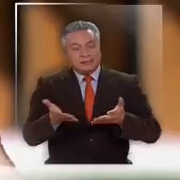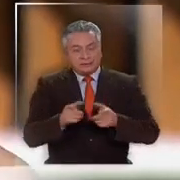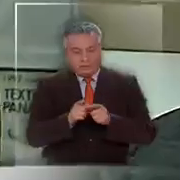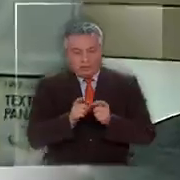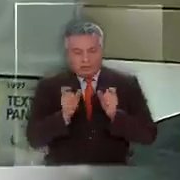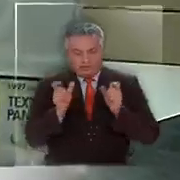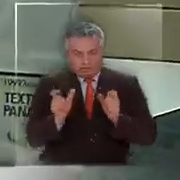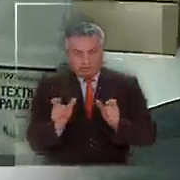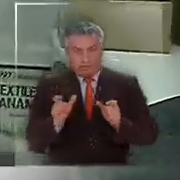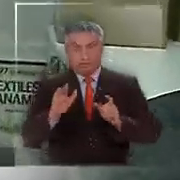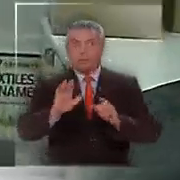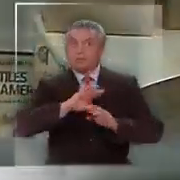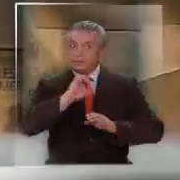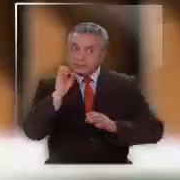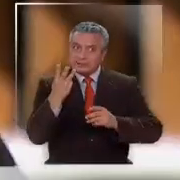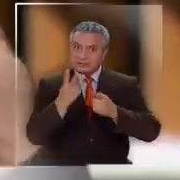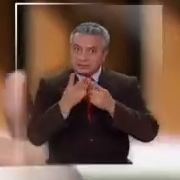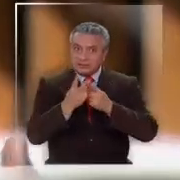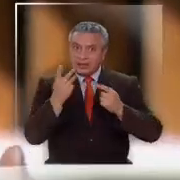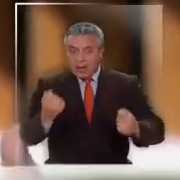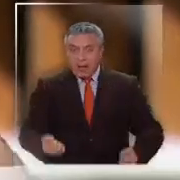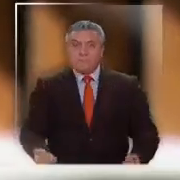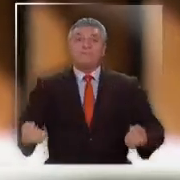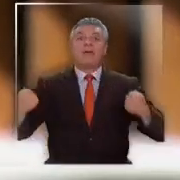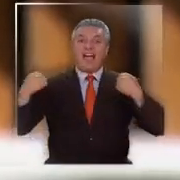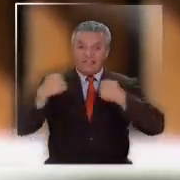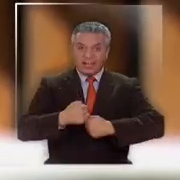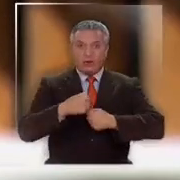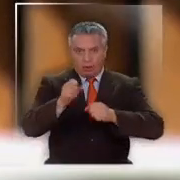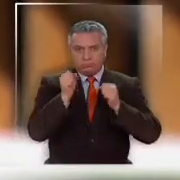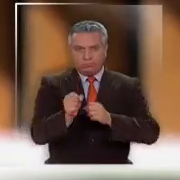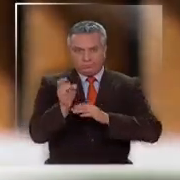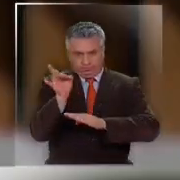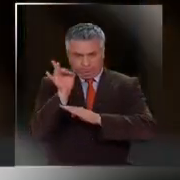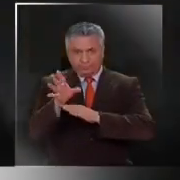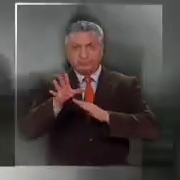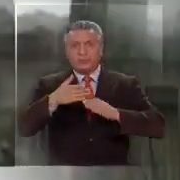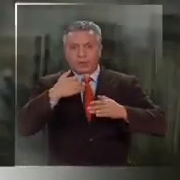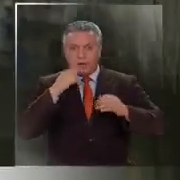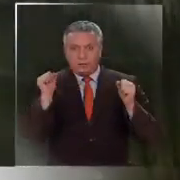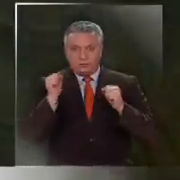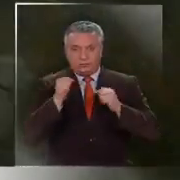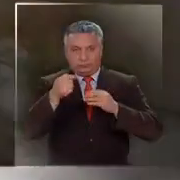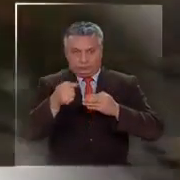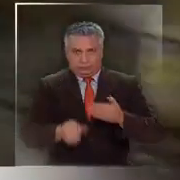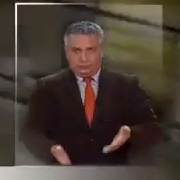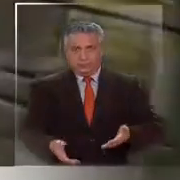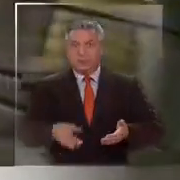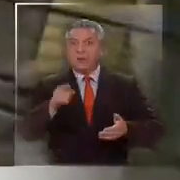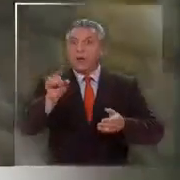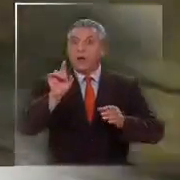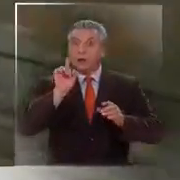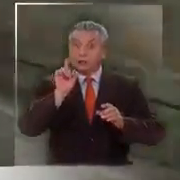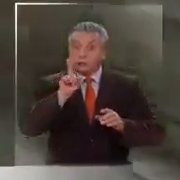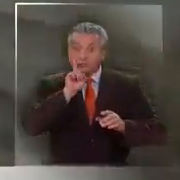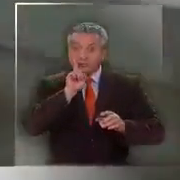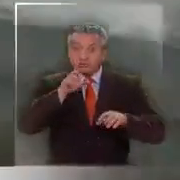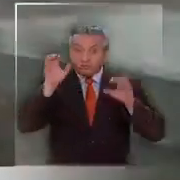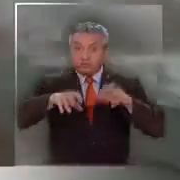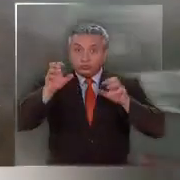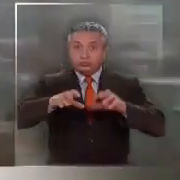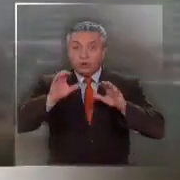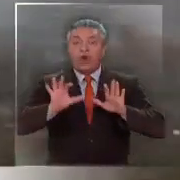de abrigo, ¿cierto?, para salir y enfrentar las bajas temperaturas. Y si está lloviendo, ojalá usar